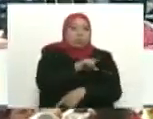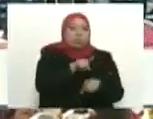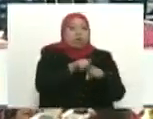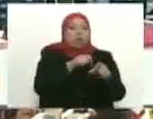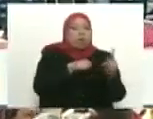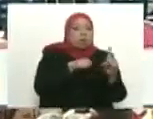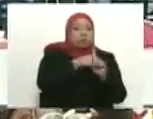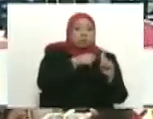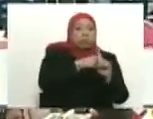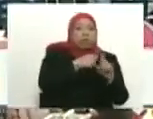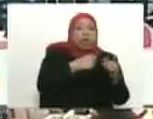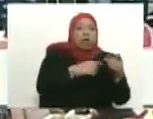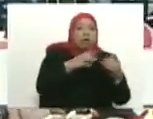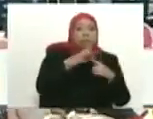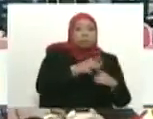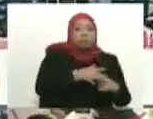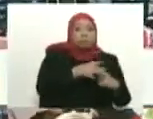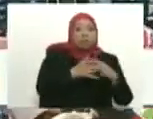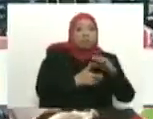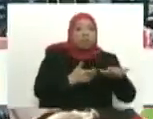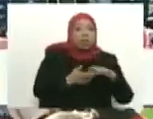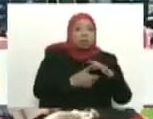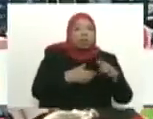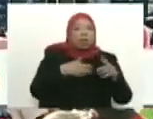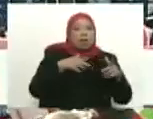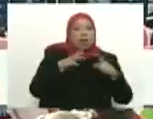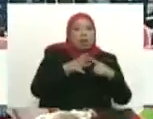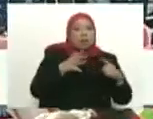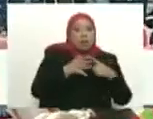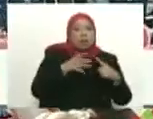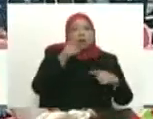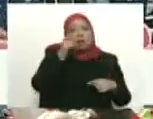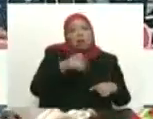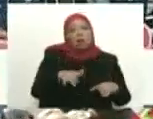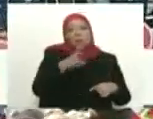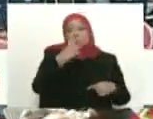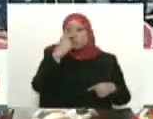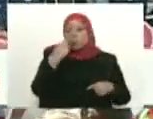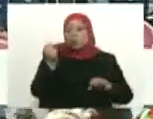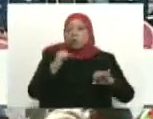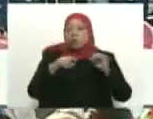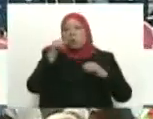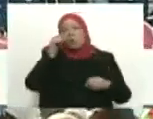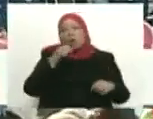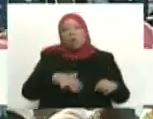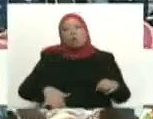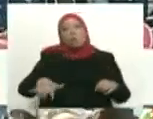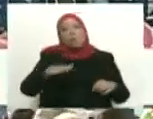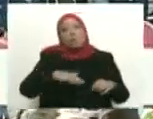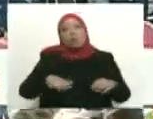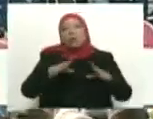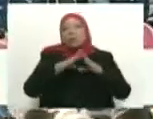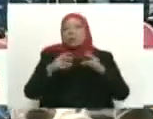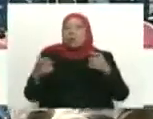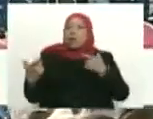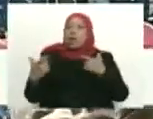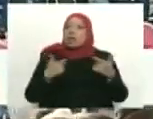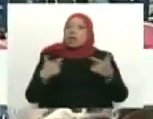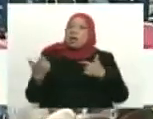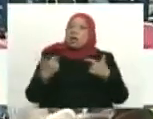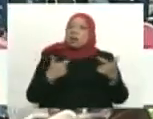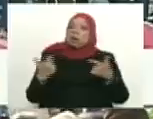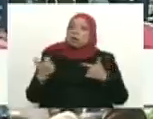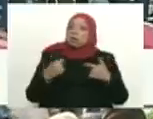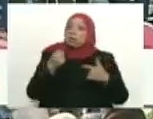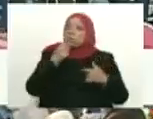el desastre que hicieron, cuando ellos planificaron contra los pobres todo un ataque